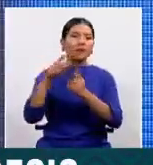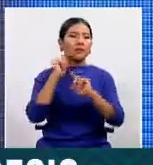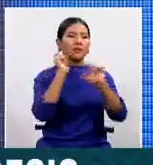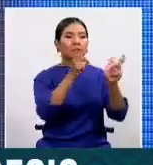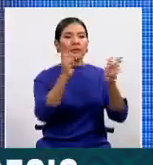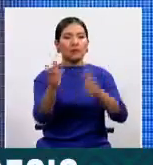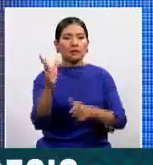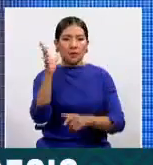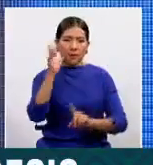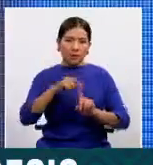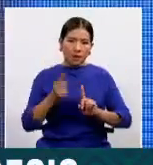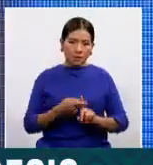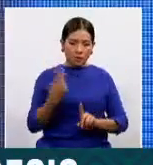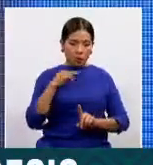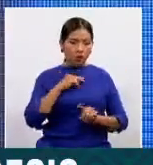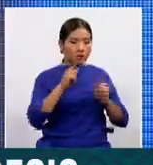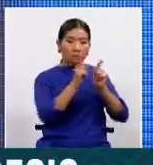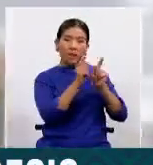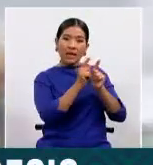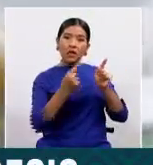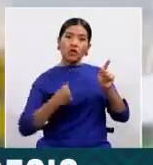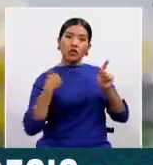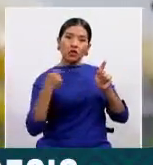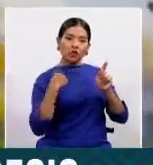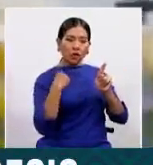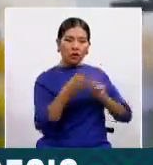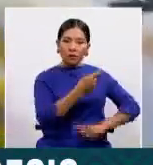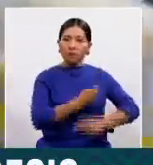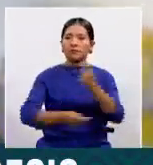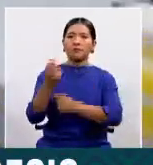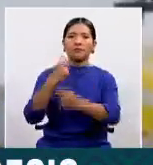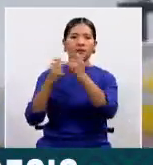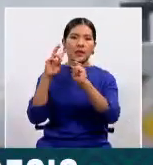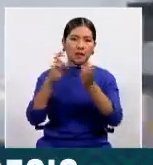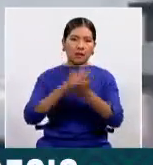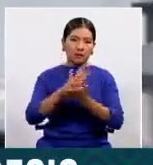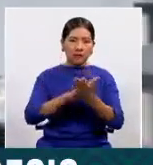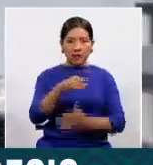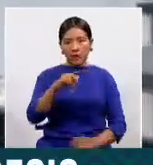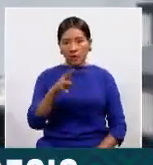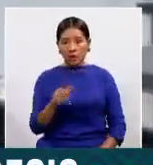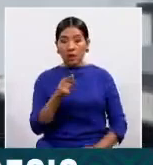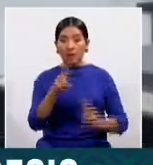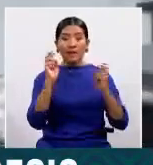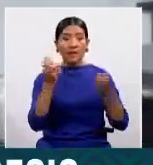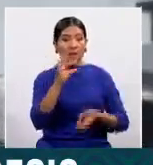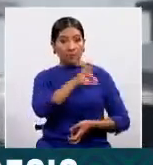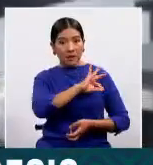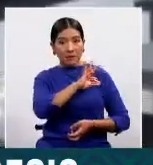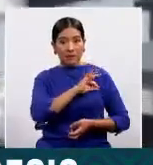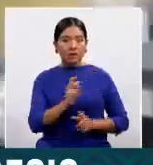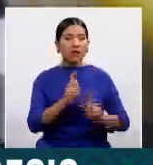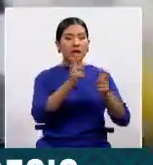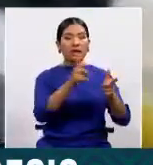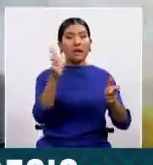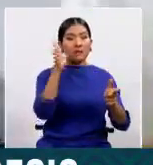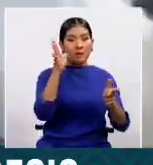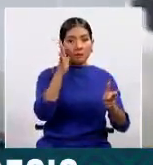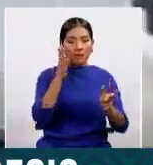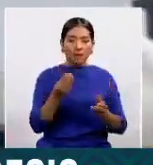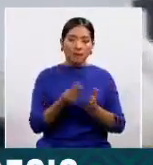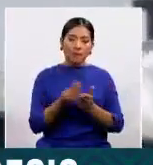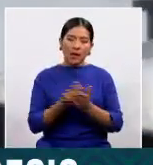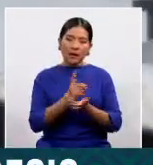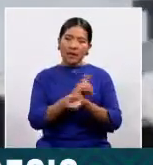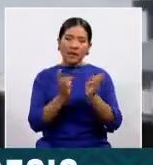pequeños socios, poder comercializar la quinoa, ¿no? La autoridad aseguró que se descarta que este beneficio sea entregado a las madres a través de la